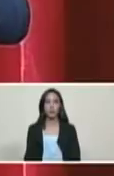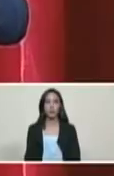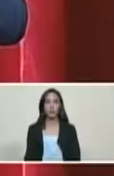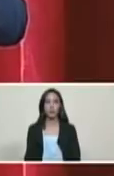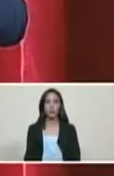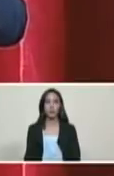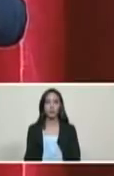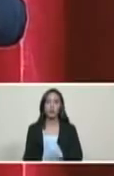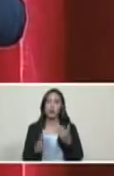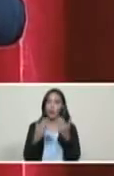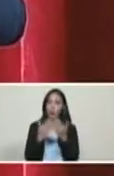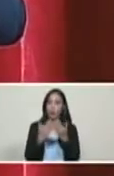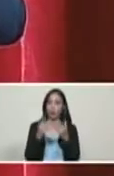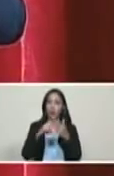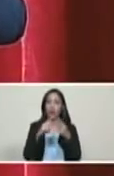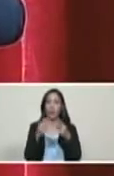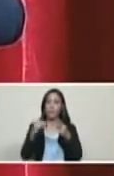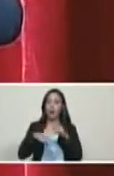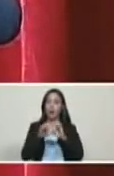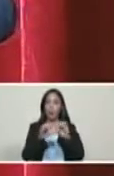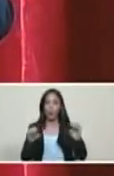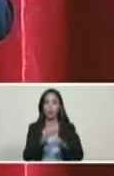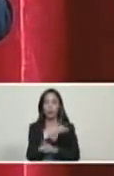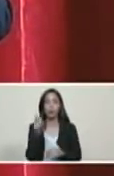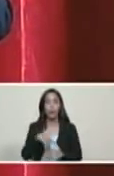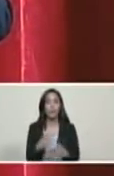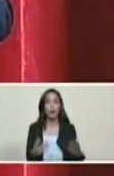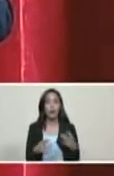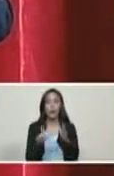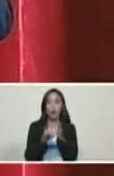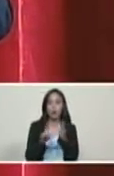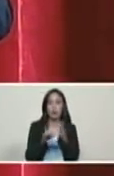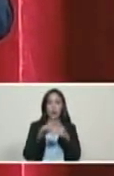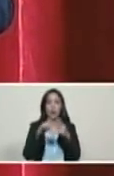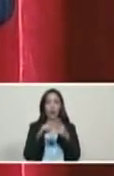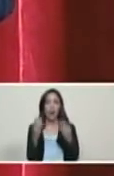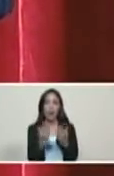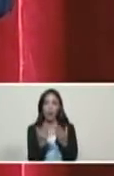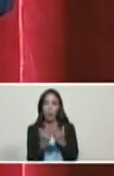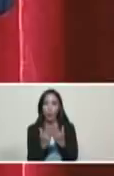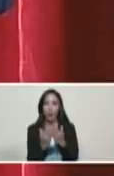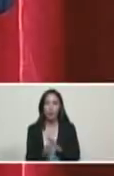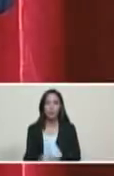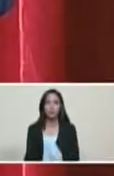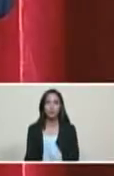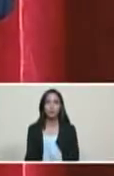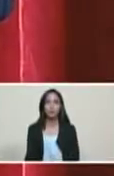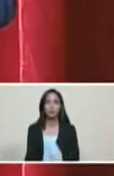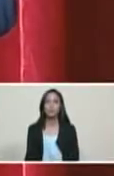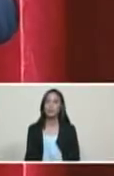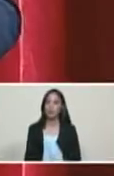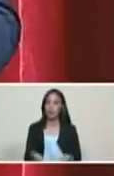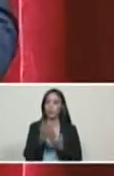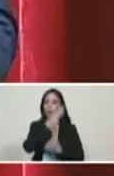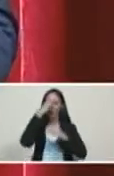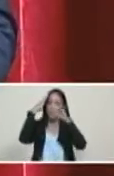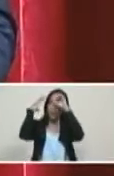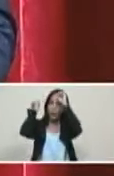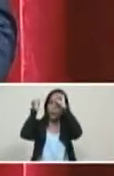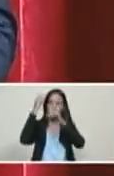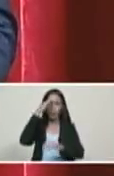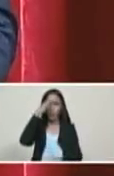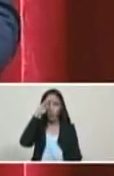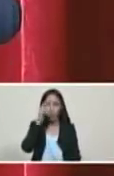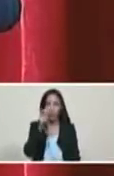la educación básica y secundaria. Señor embajador de Cuba,